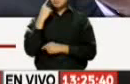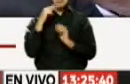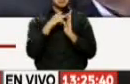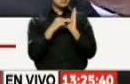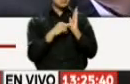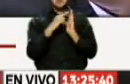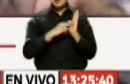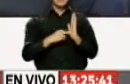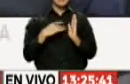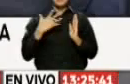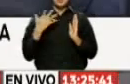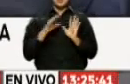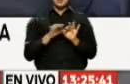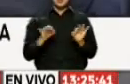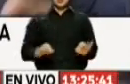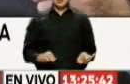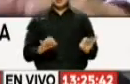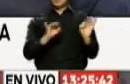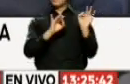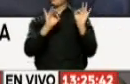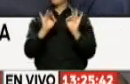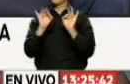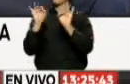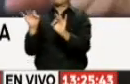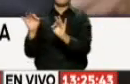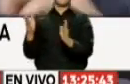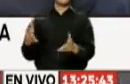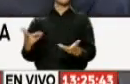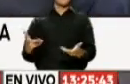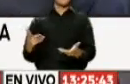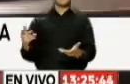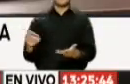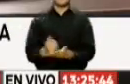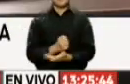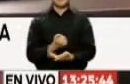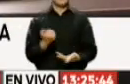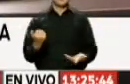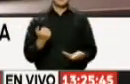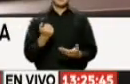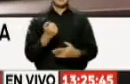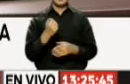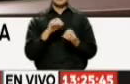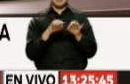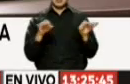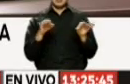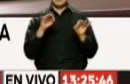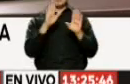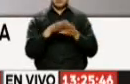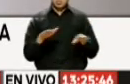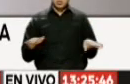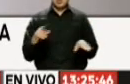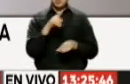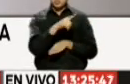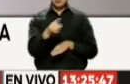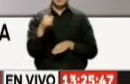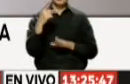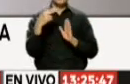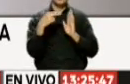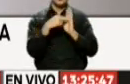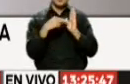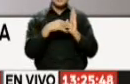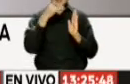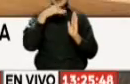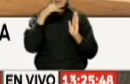los registros de los exámenes complexivos, pero asoman con el título. Los títulos corresponden a los estudiantes que fracasaron en el